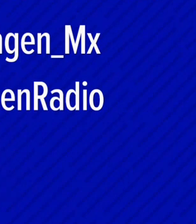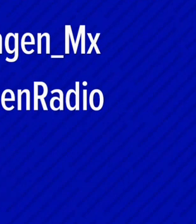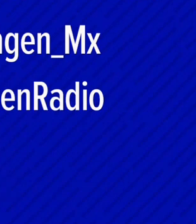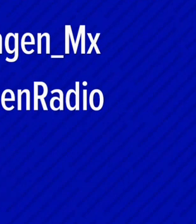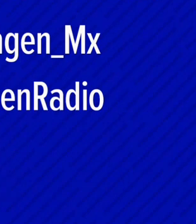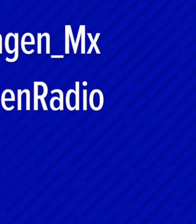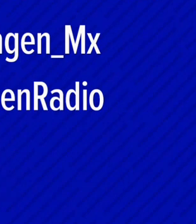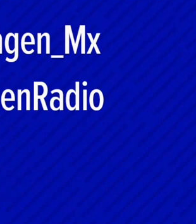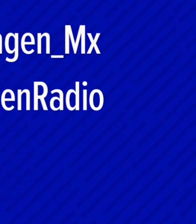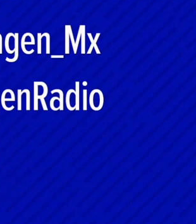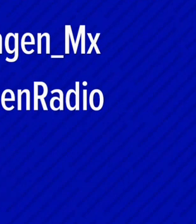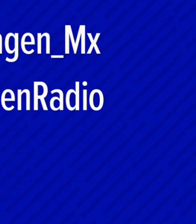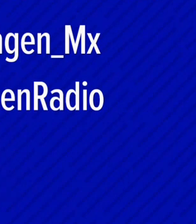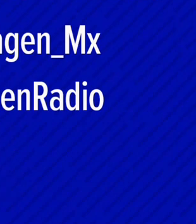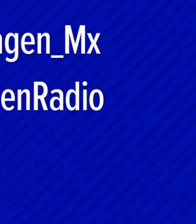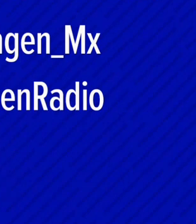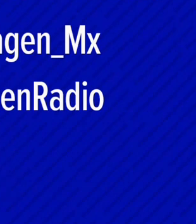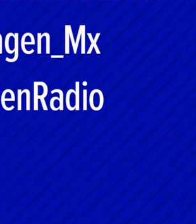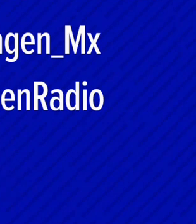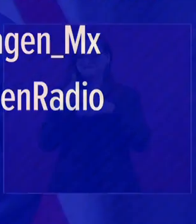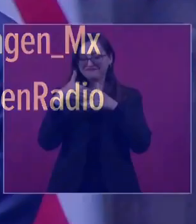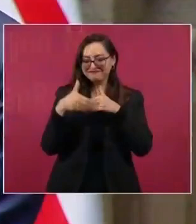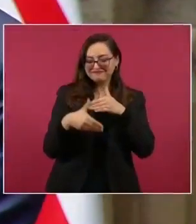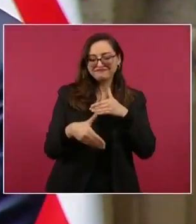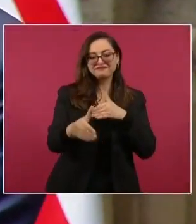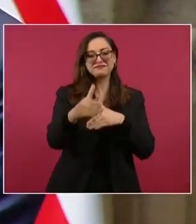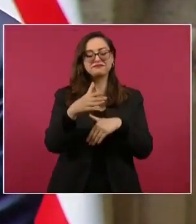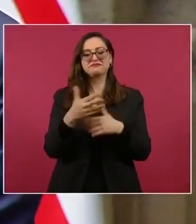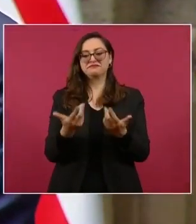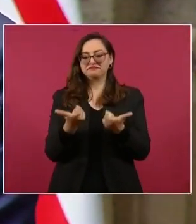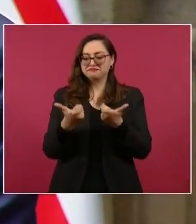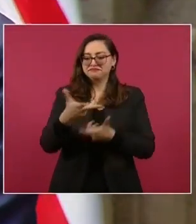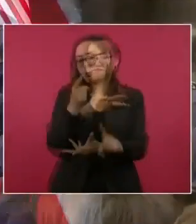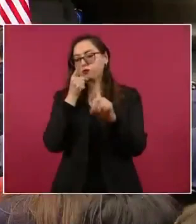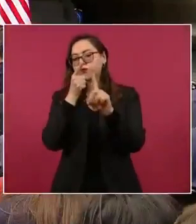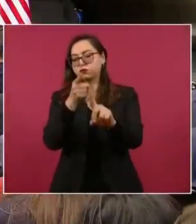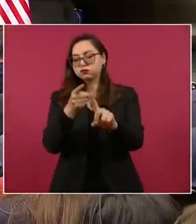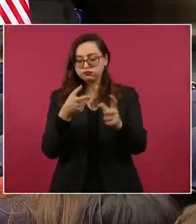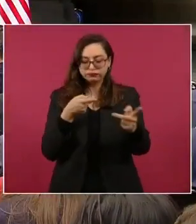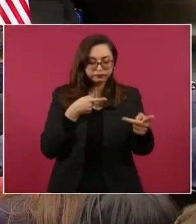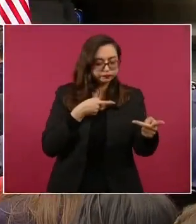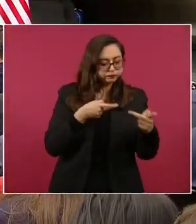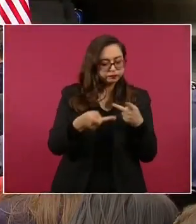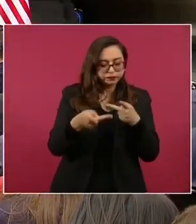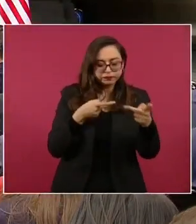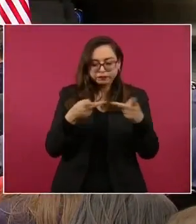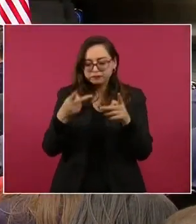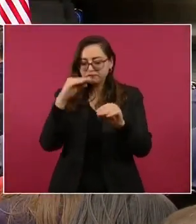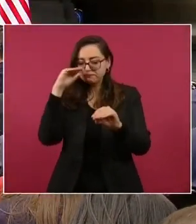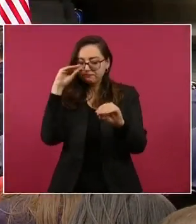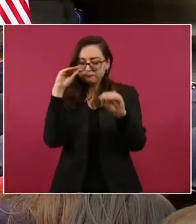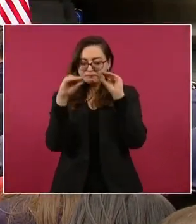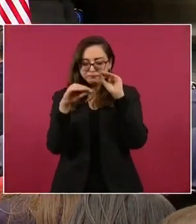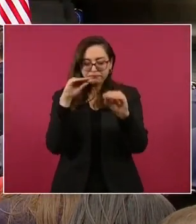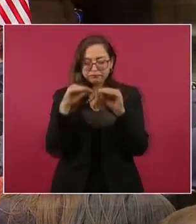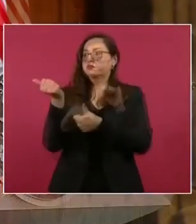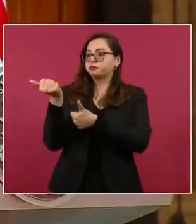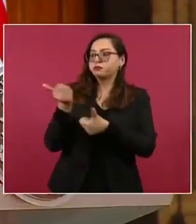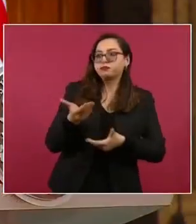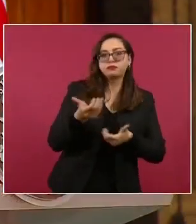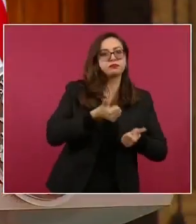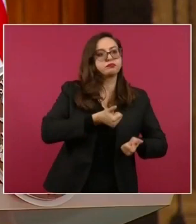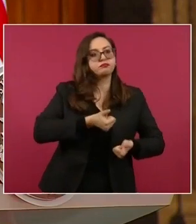canciller Marcelo Ebrard, el secretario de Hacienda Rogelio Ramírez de la O, la secretaria de Economía Raquel Buenrostro, así como Alfonso